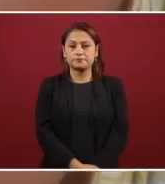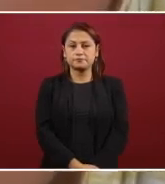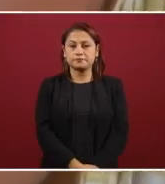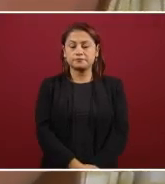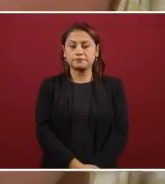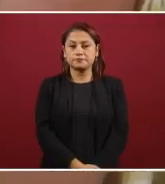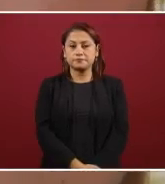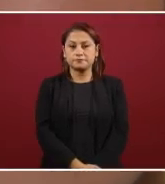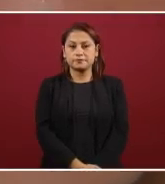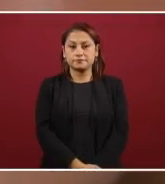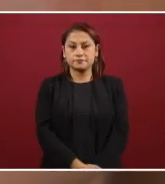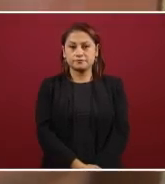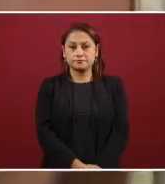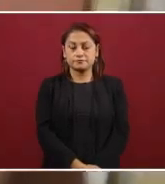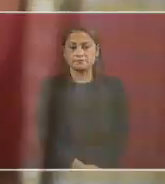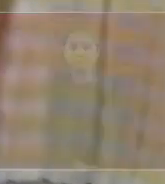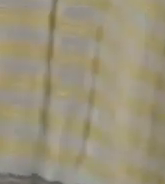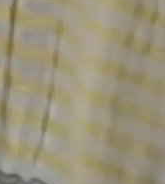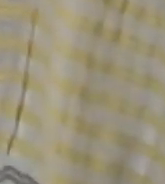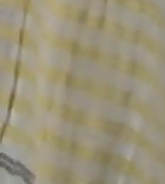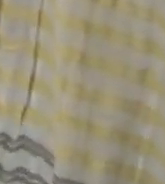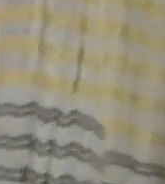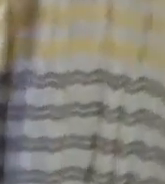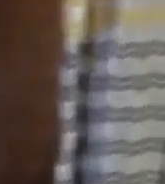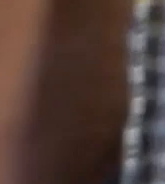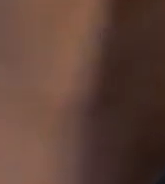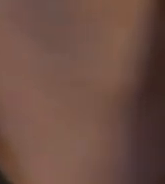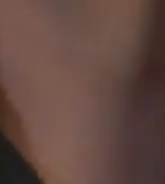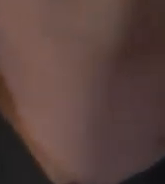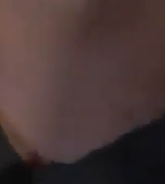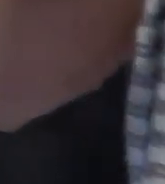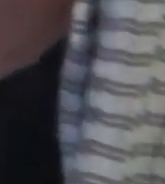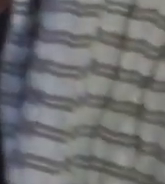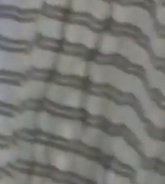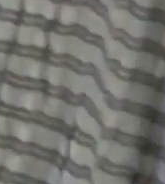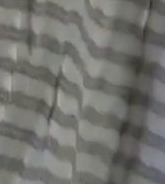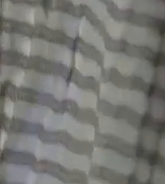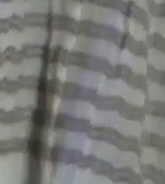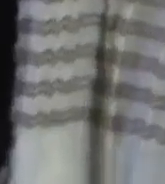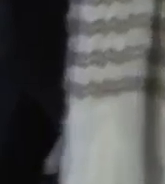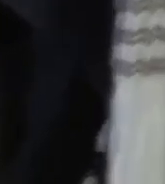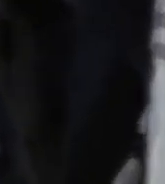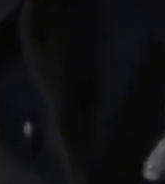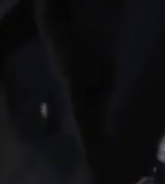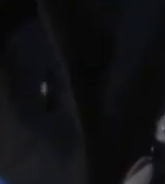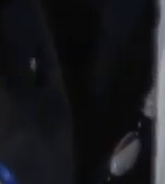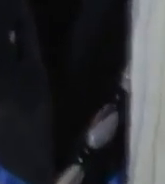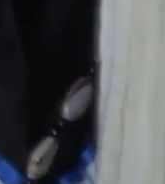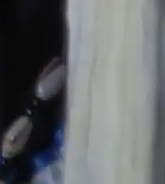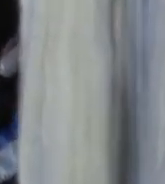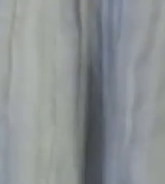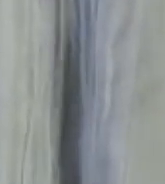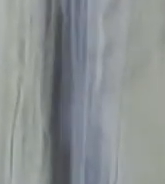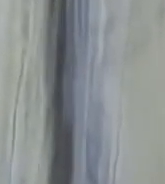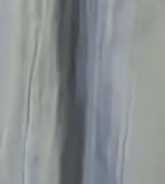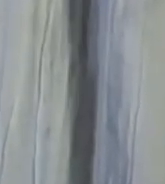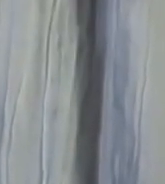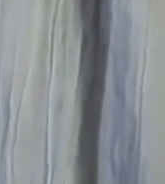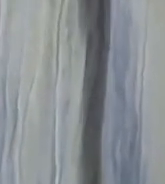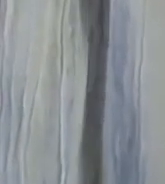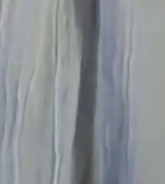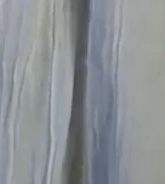Amatika ella, amatika shima mi mi mo pata ya shamoya, amatika kanoje a mi mi